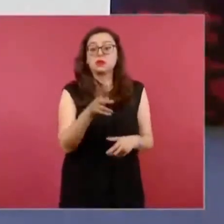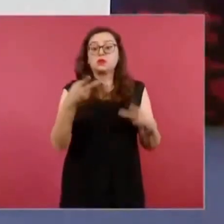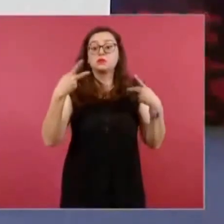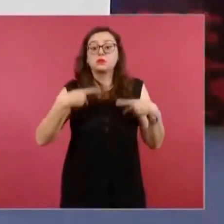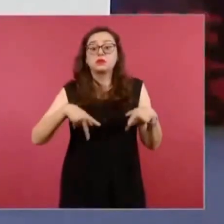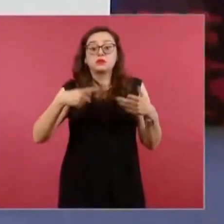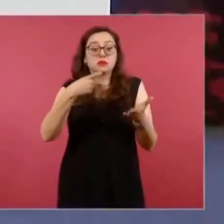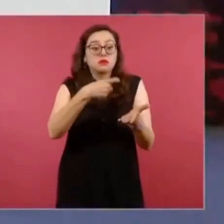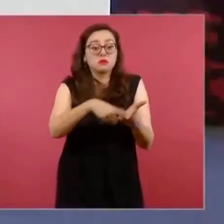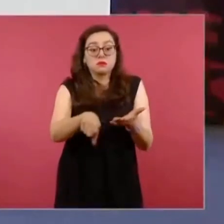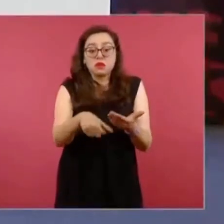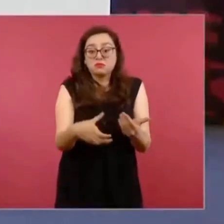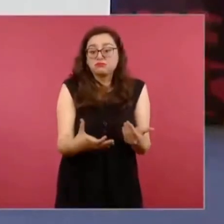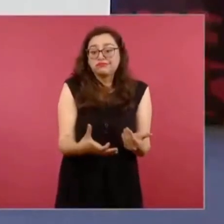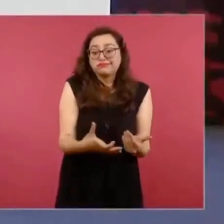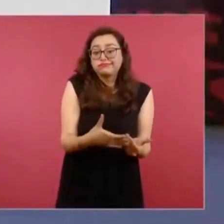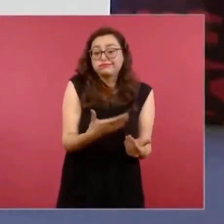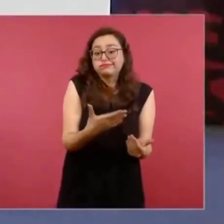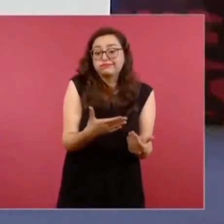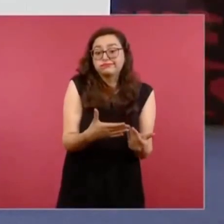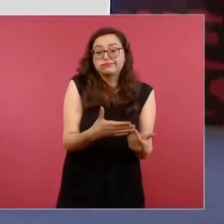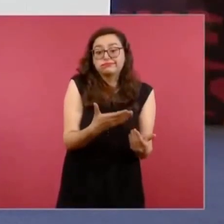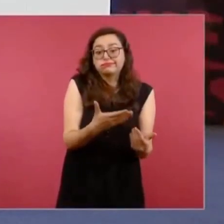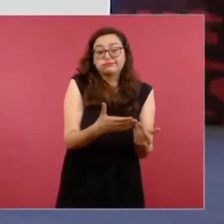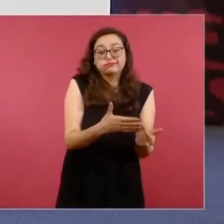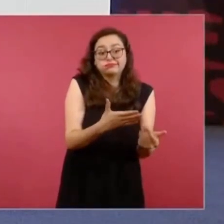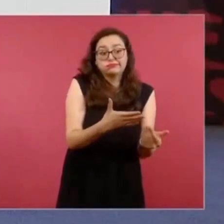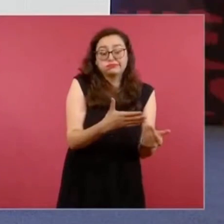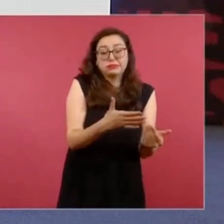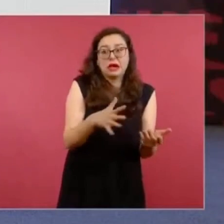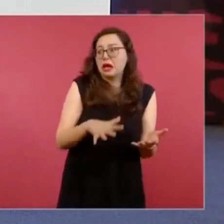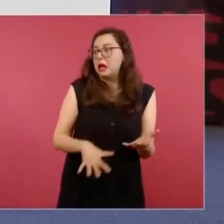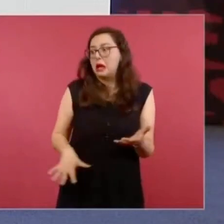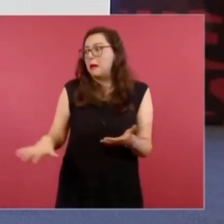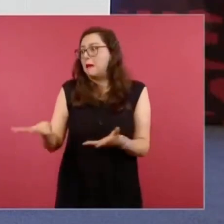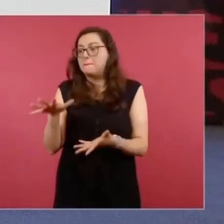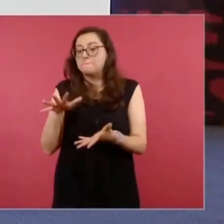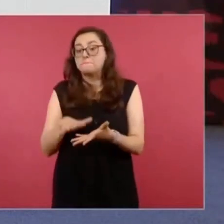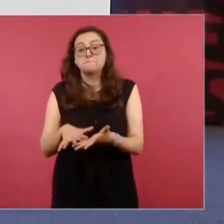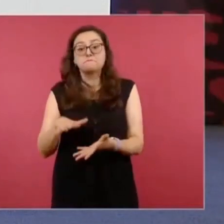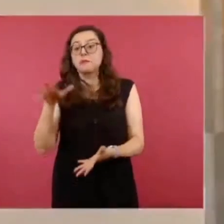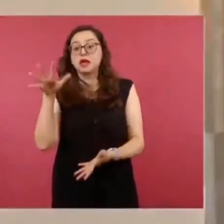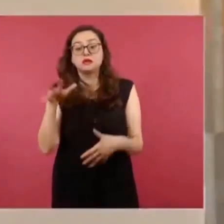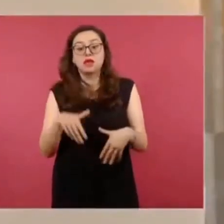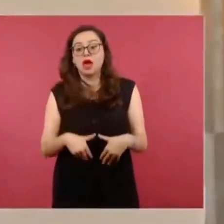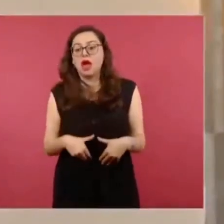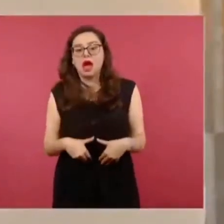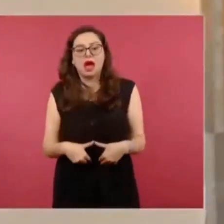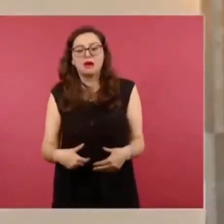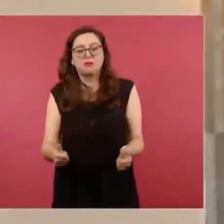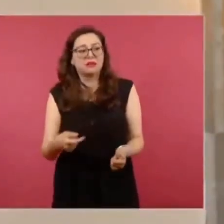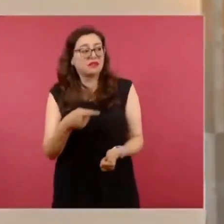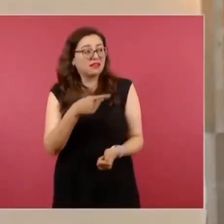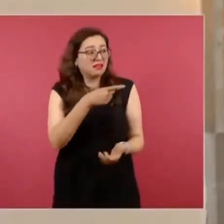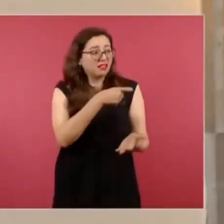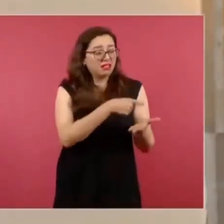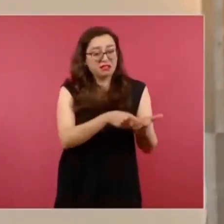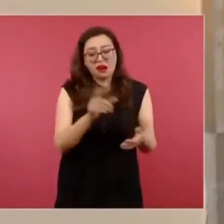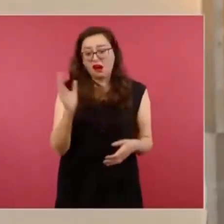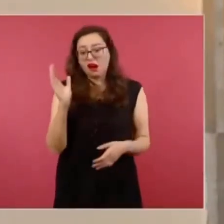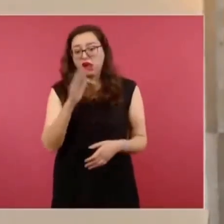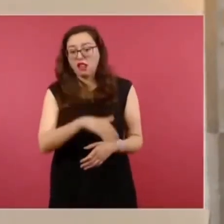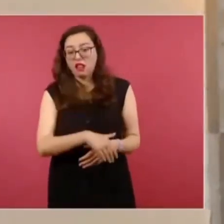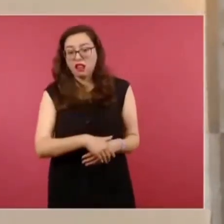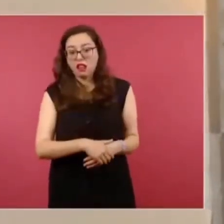de compradores? Porque la mayoría de la población se compone de hambrientos. Pero si